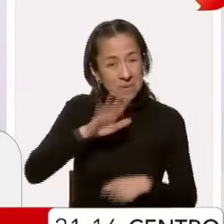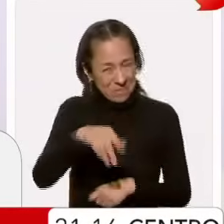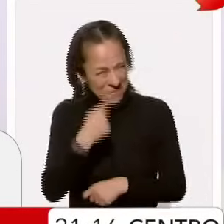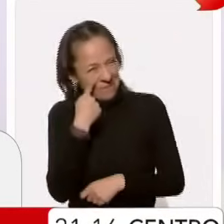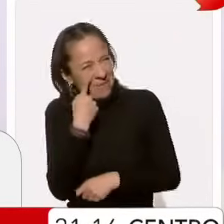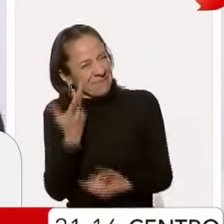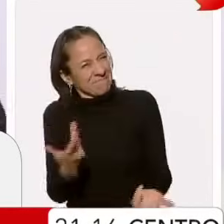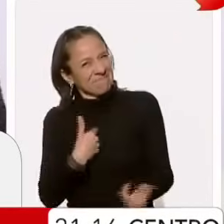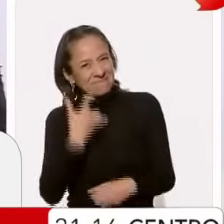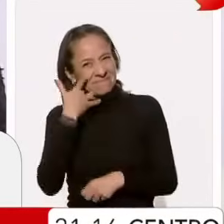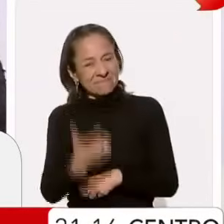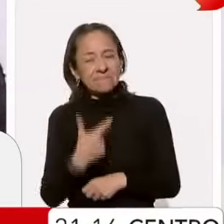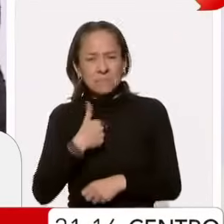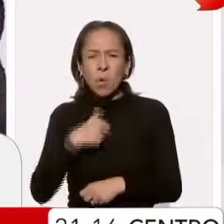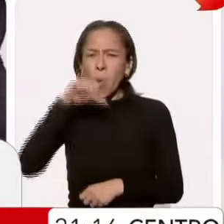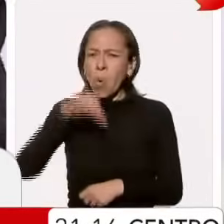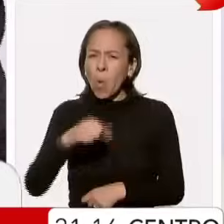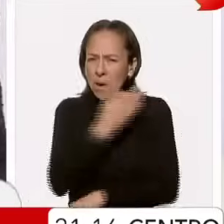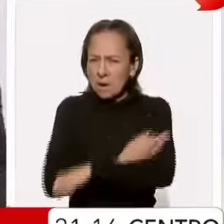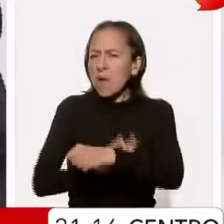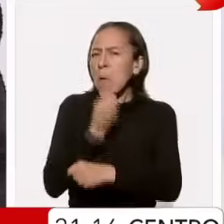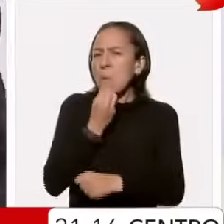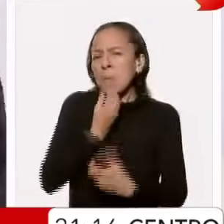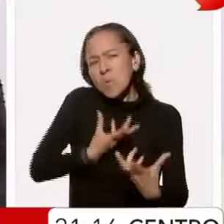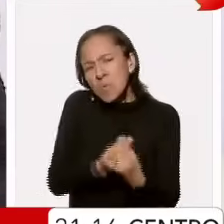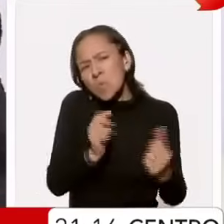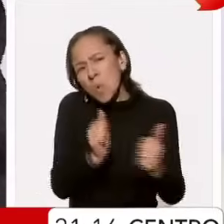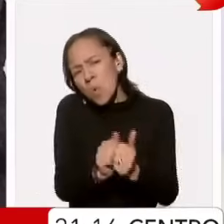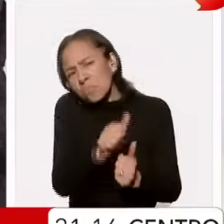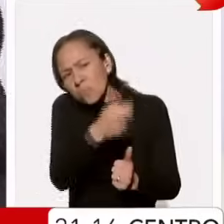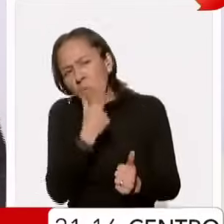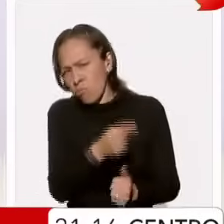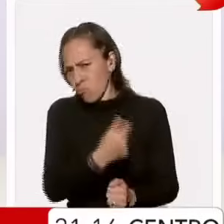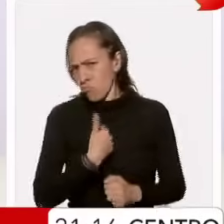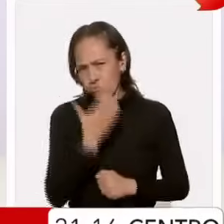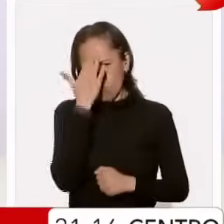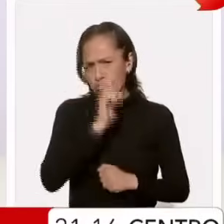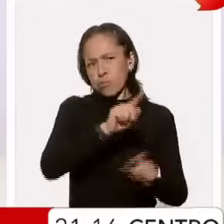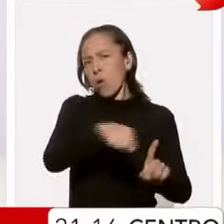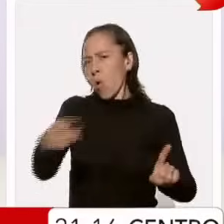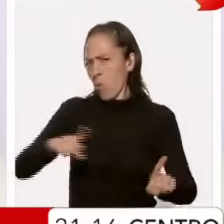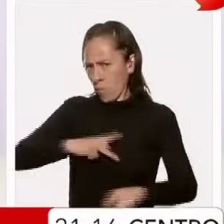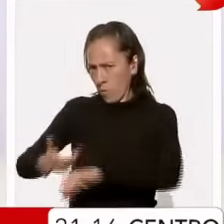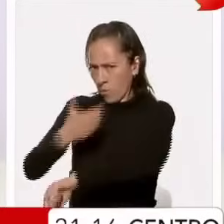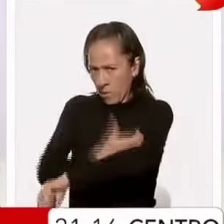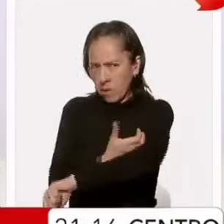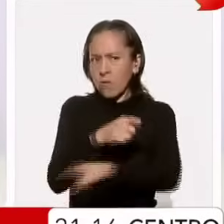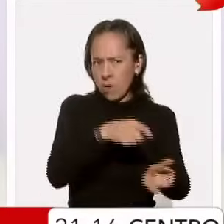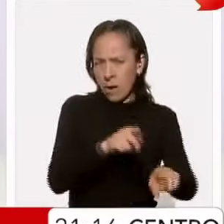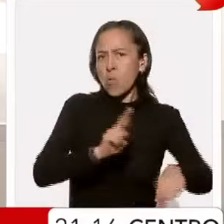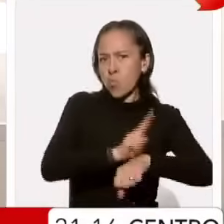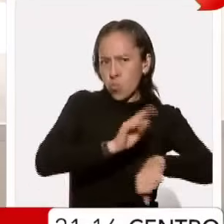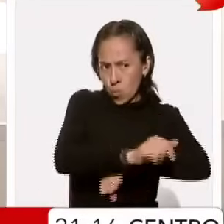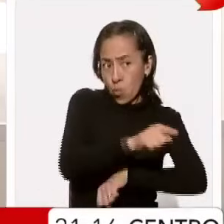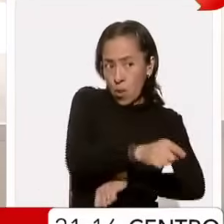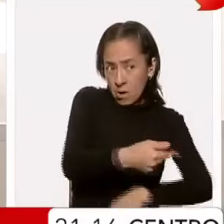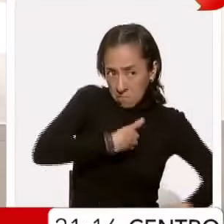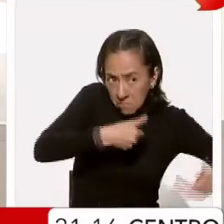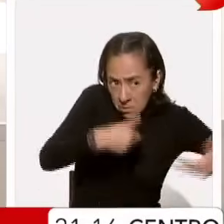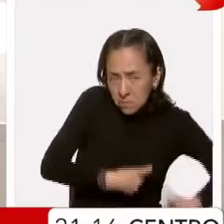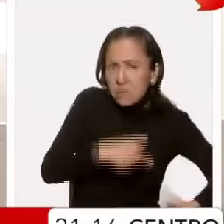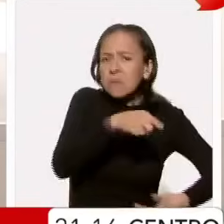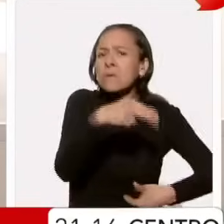con un hombre que yo no conocía, es amigo común de un compañero, es un uruguayo, Diego Mota. Y